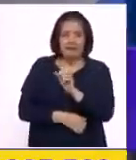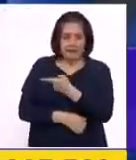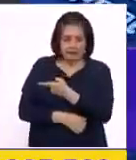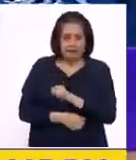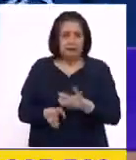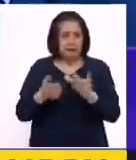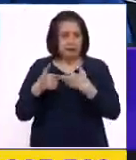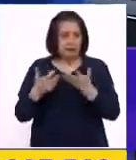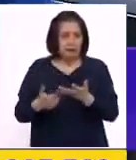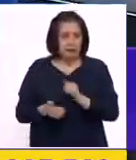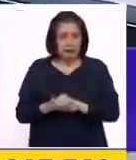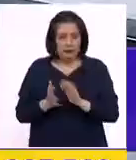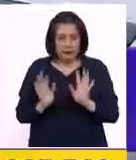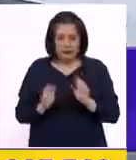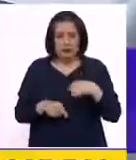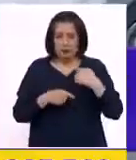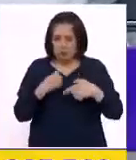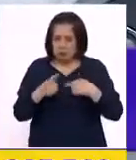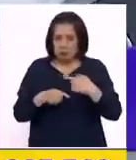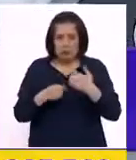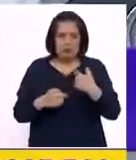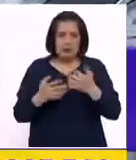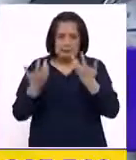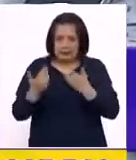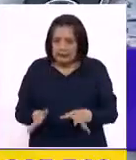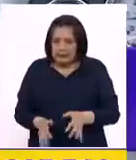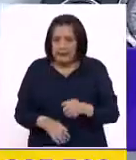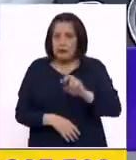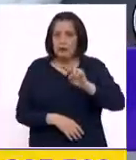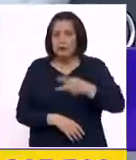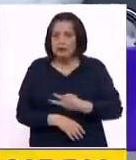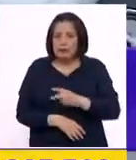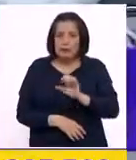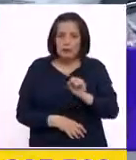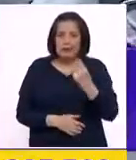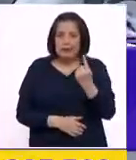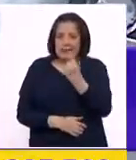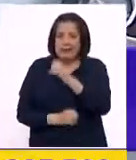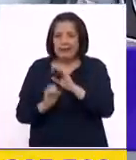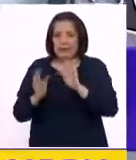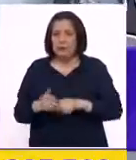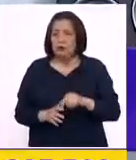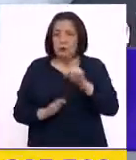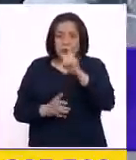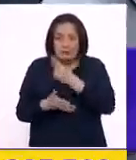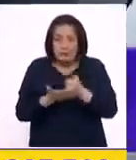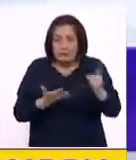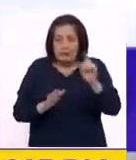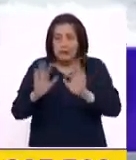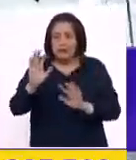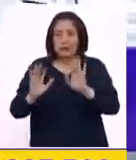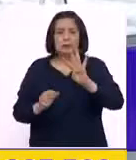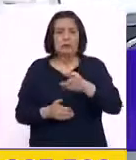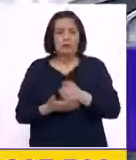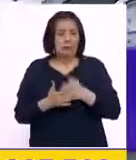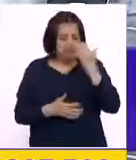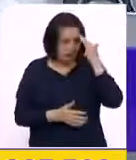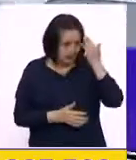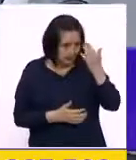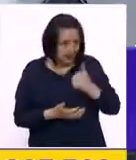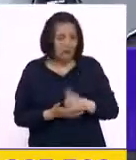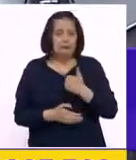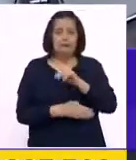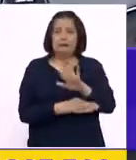estas empresarias, quien a diario ha llegado a perder 2.000 soles. Imagínense, en una semana son 14.000 soles. Valeria, ¿cómo estás? Buenas